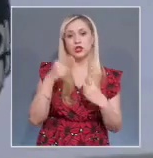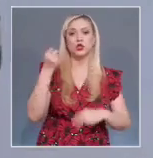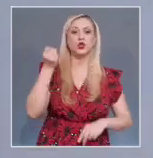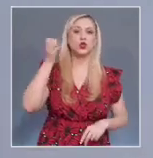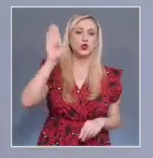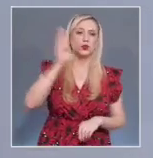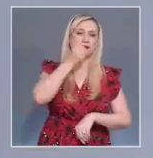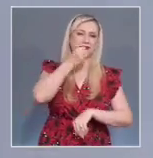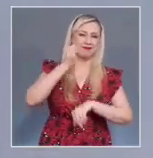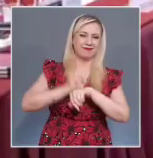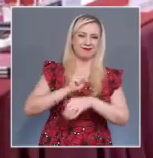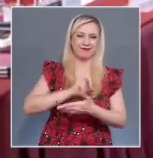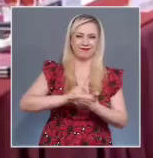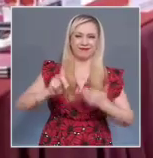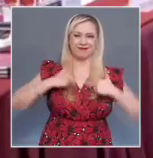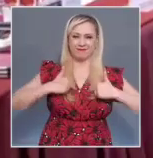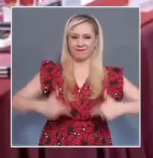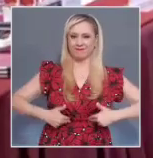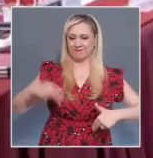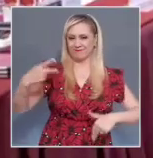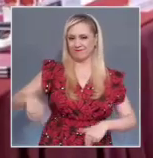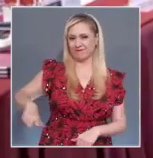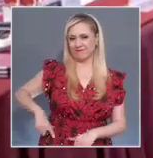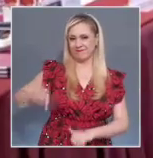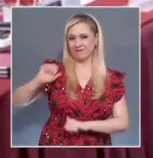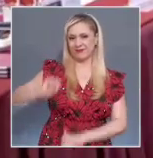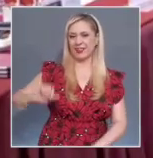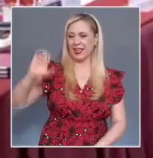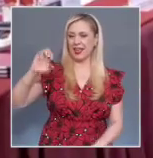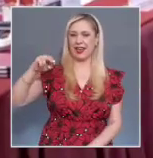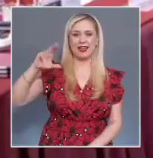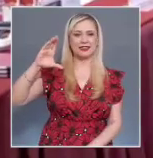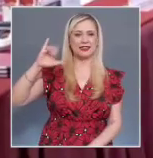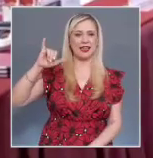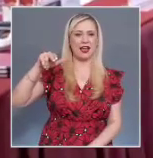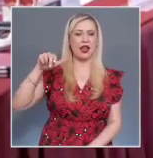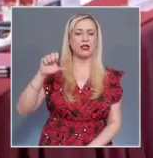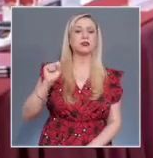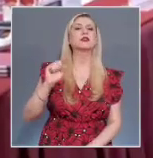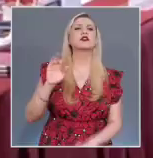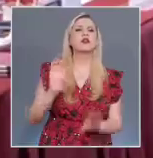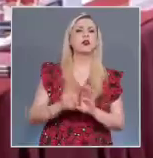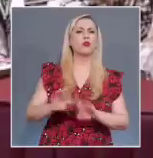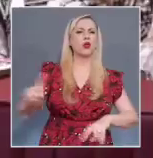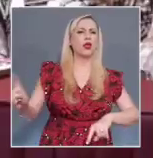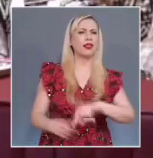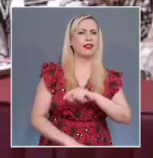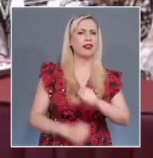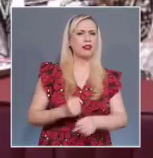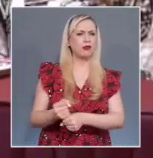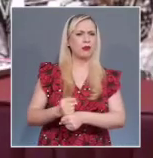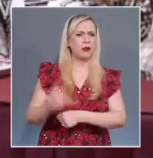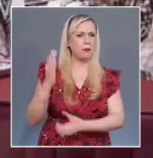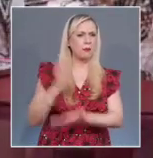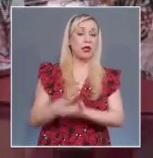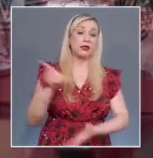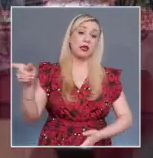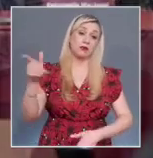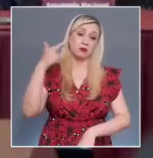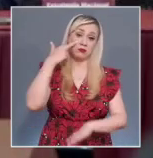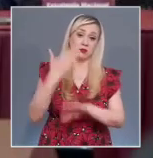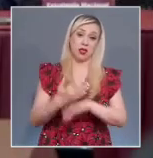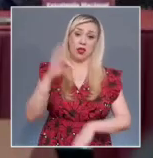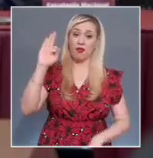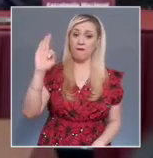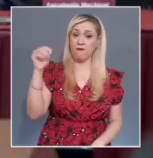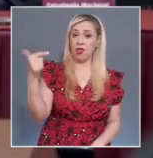Alejandro Encinas, reconoció que el combate a la tortura corresponde a la FGR, pero a la fecha su programa todavía no está listo.